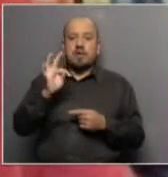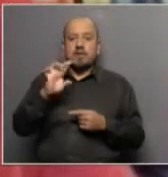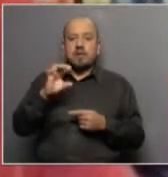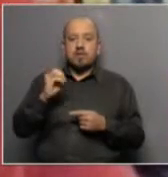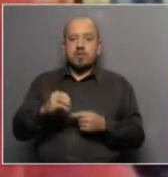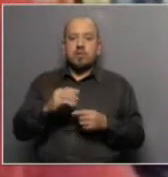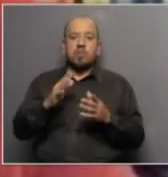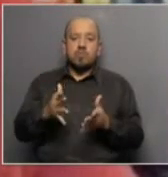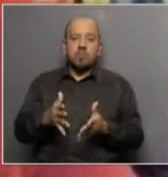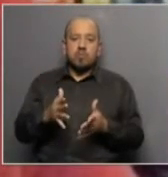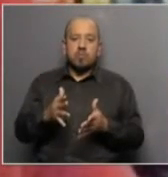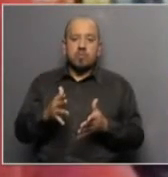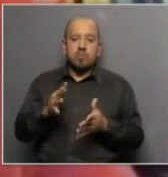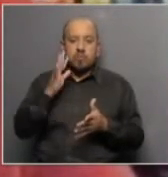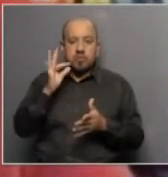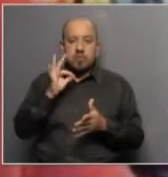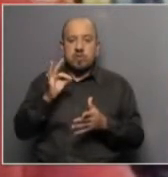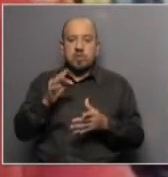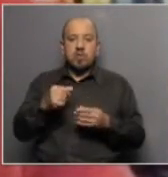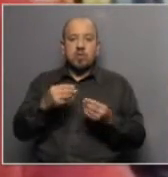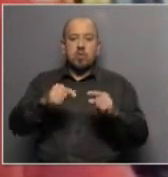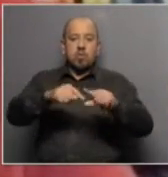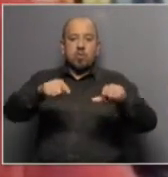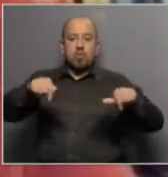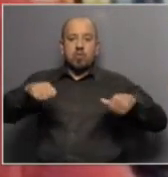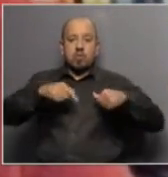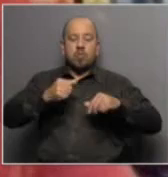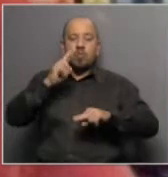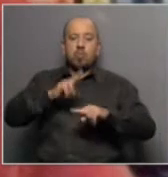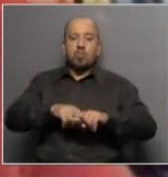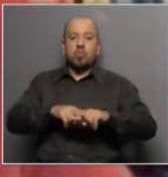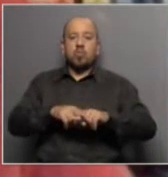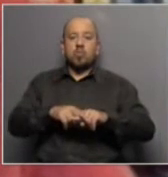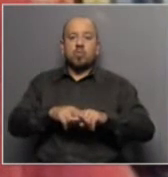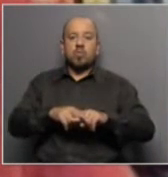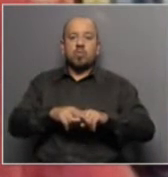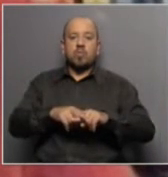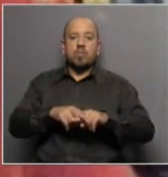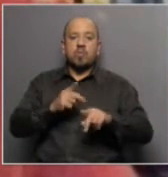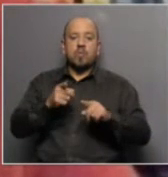la posibilidad de una tierra cuando falleció y cuando fue